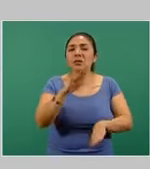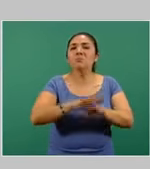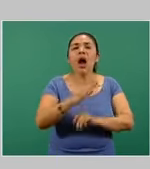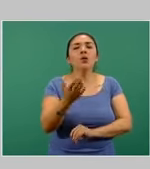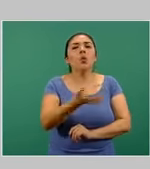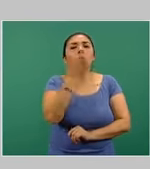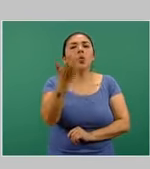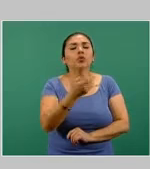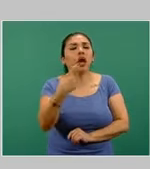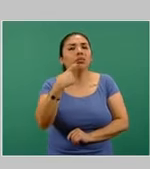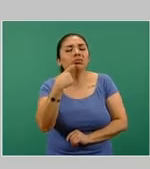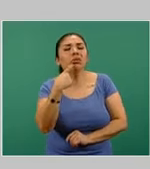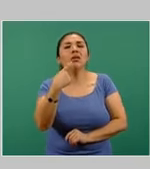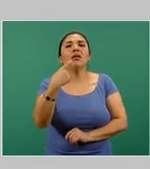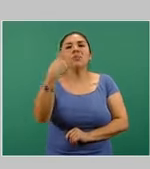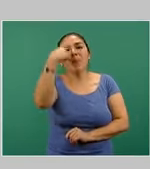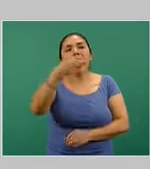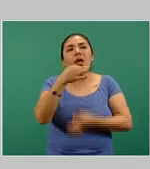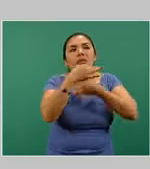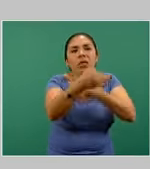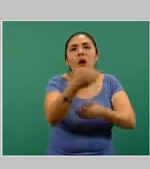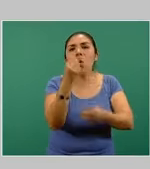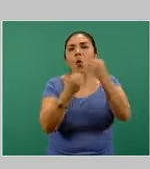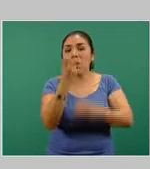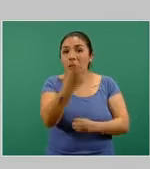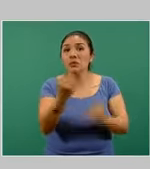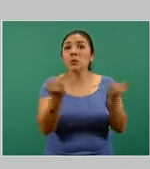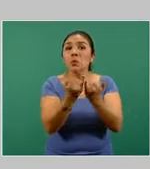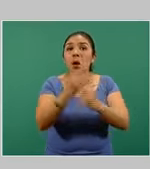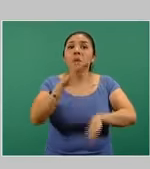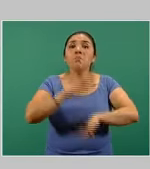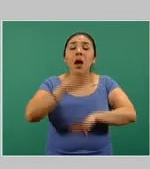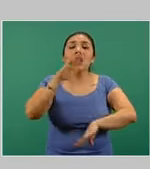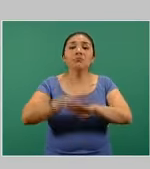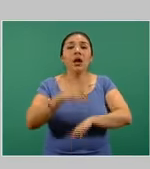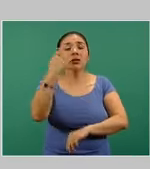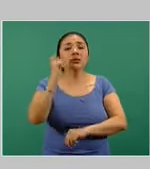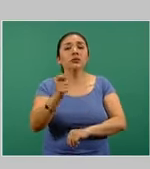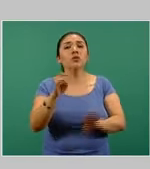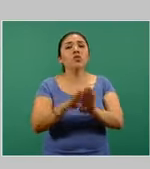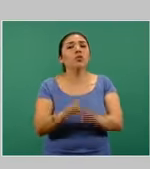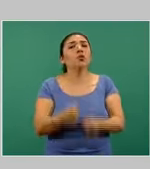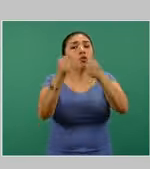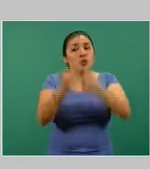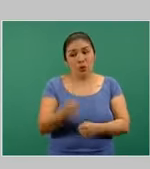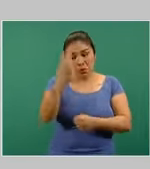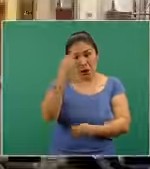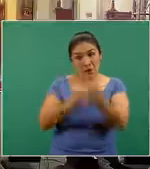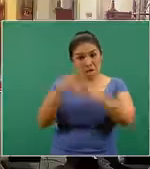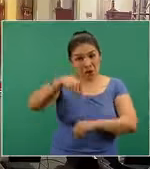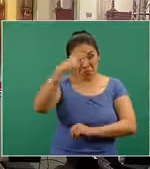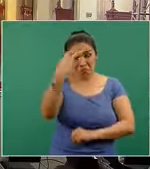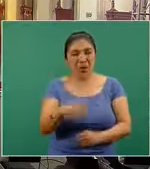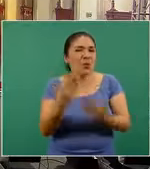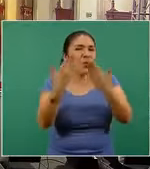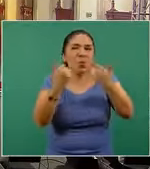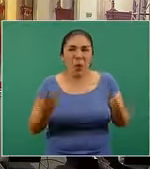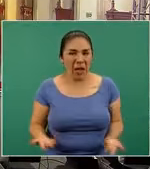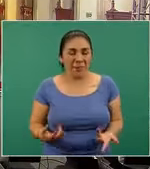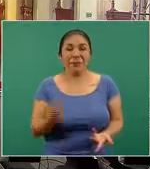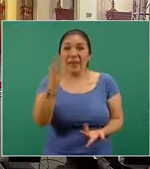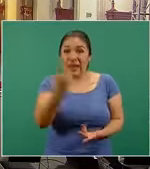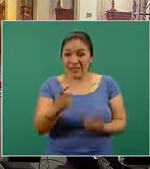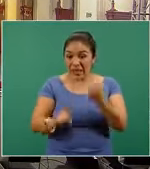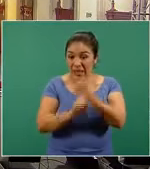sabores hiperpalatables, y también un aumento en la inseguridad alimentaria, lamentablemente. Entonces,